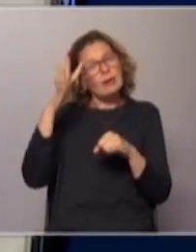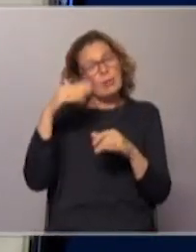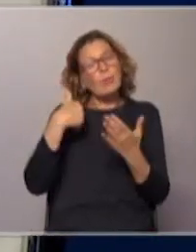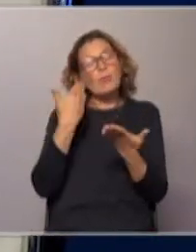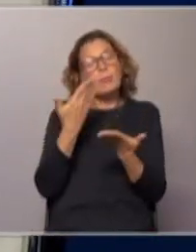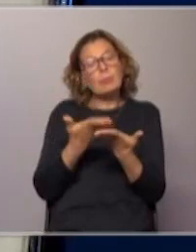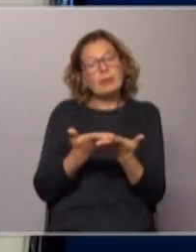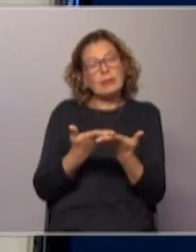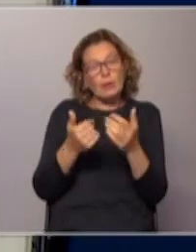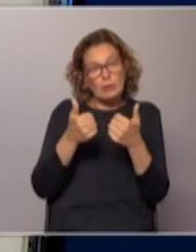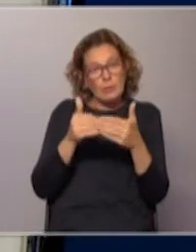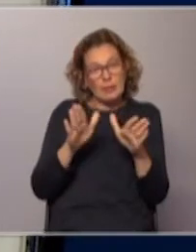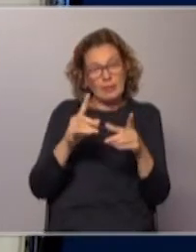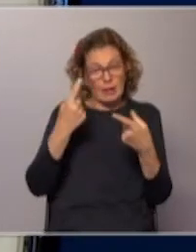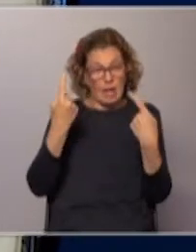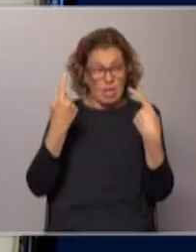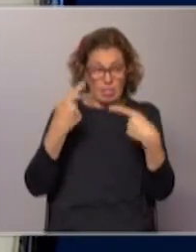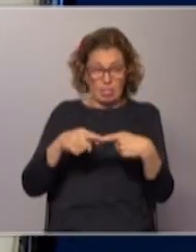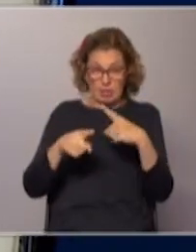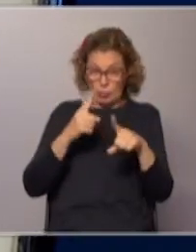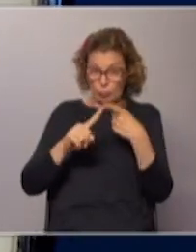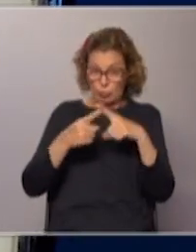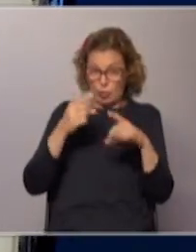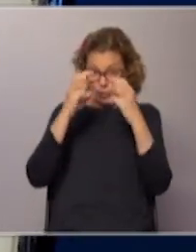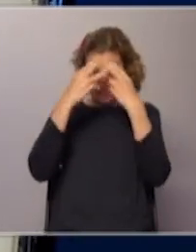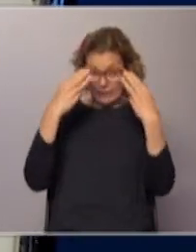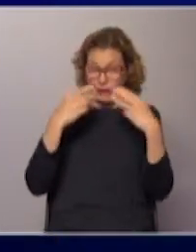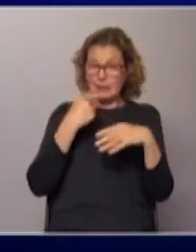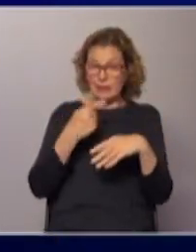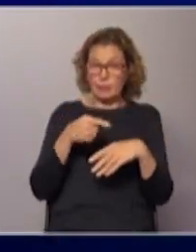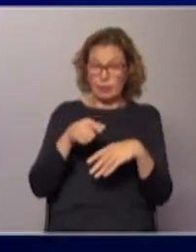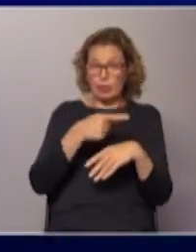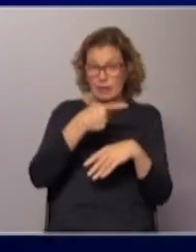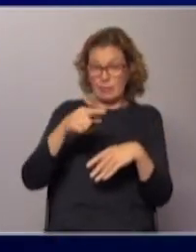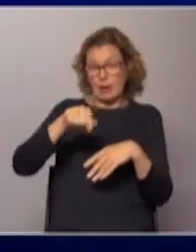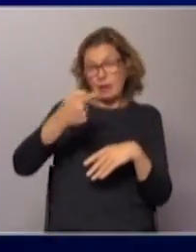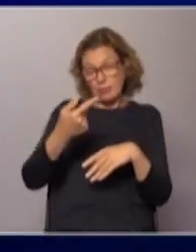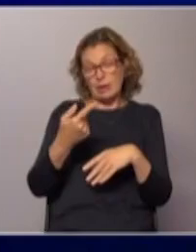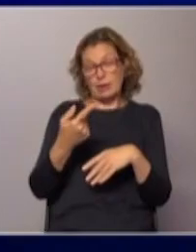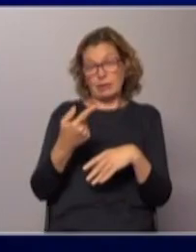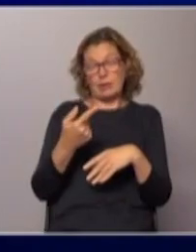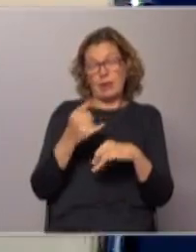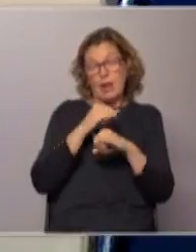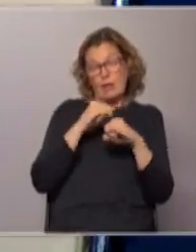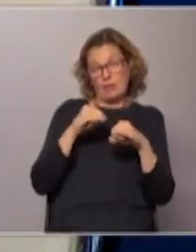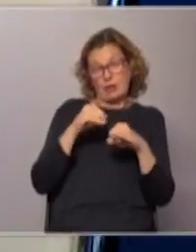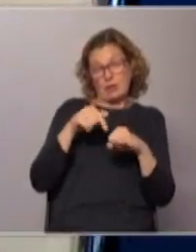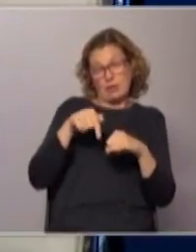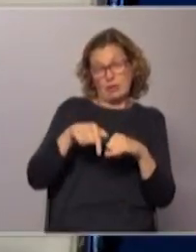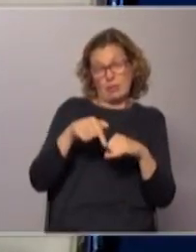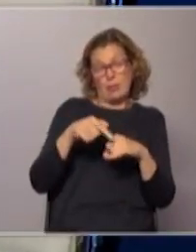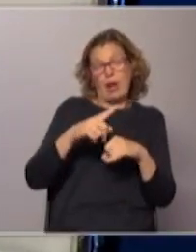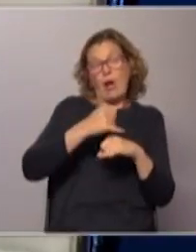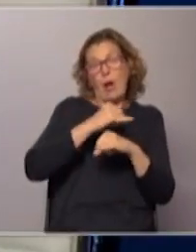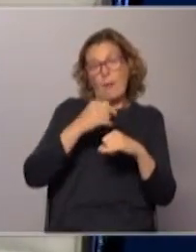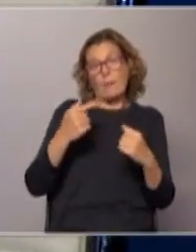a presentar al inicio de la discusión este general no se podría hacer la semana que viene eso podría ser hacia el fin de esta semana o principios de la